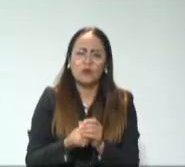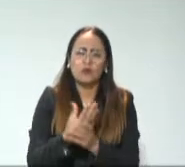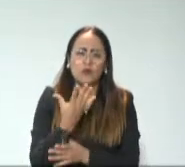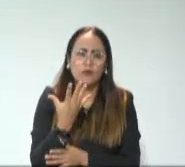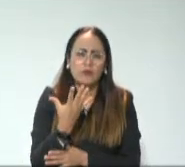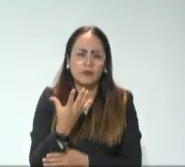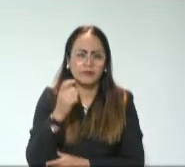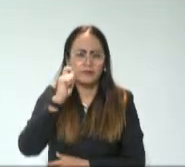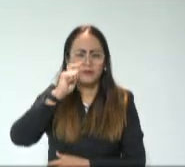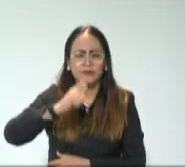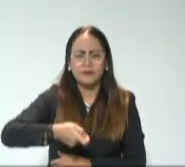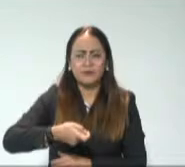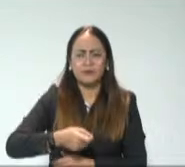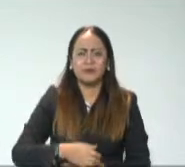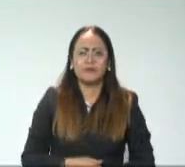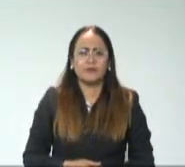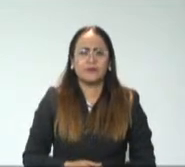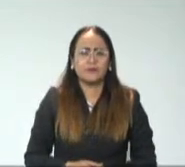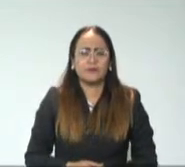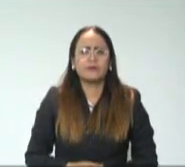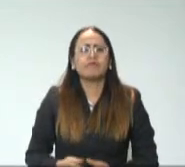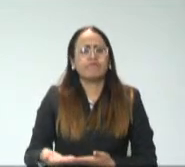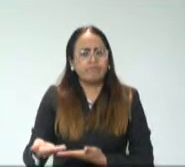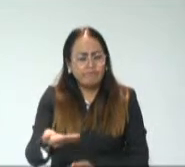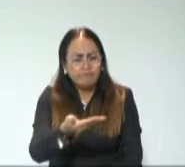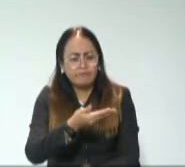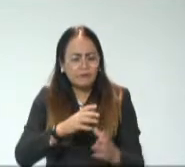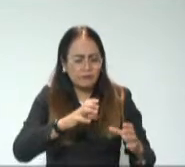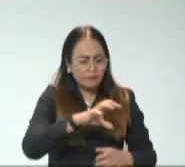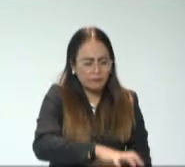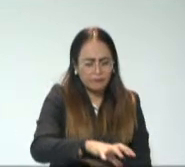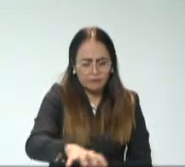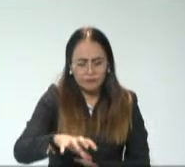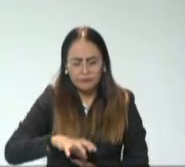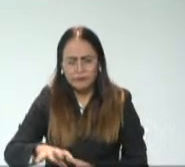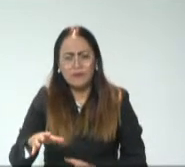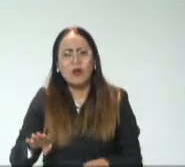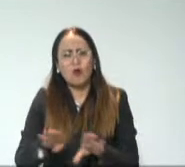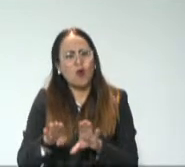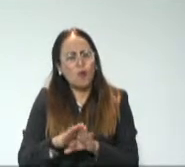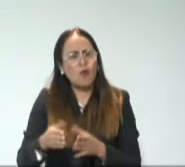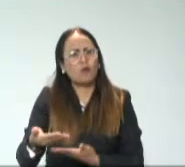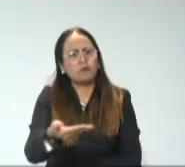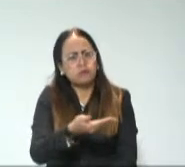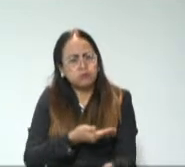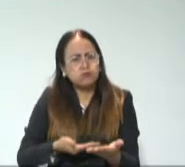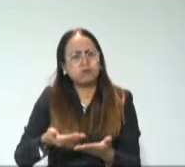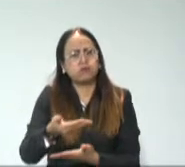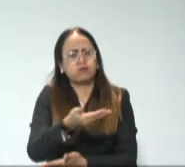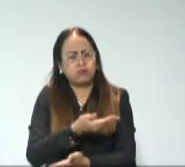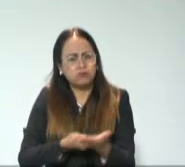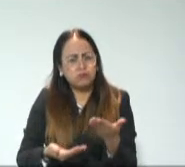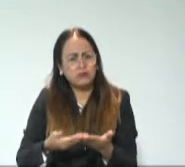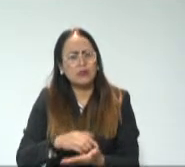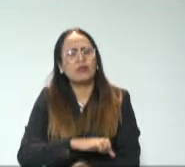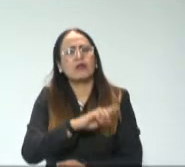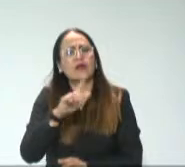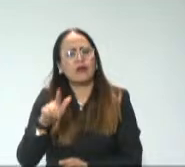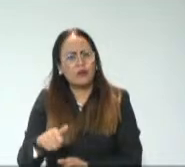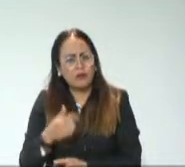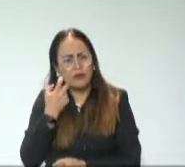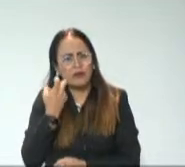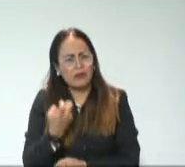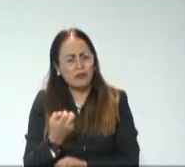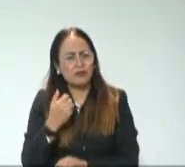permite entender es justamente Cómo interaccionan todos estos entornos y Buscar justamente esto lo que implica la